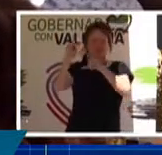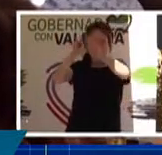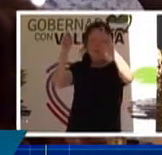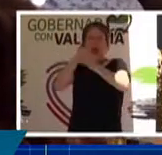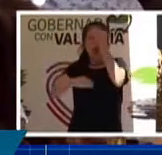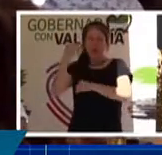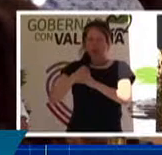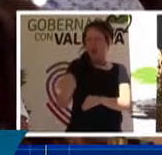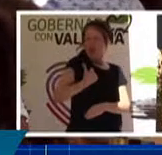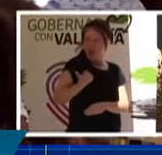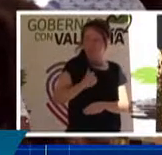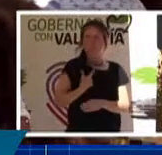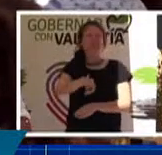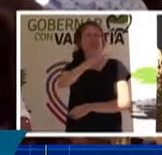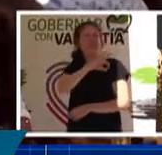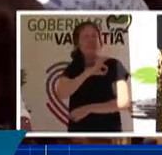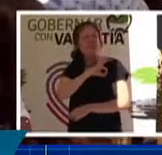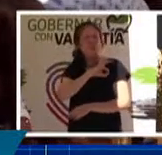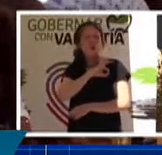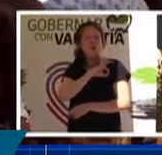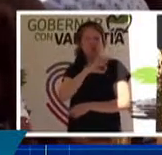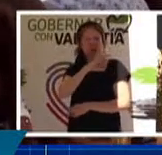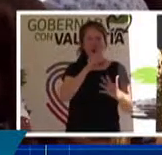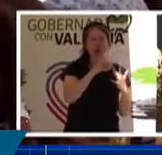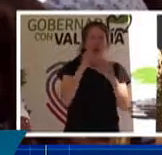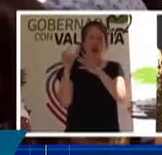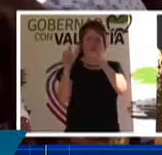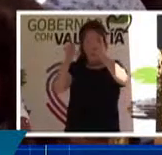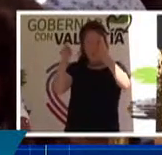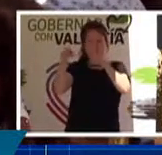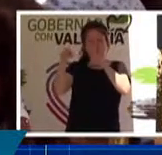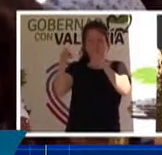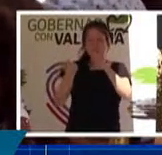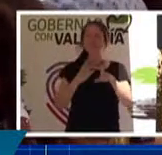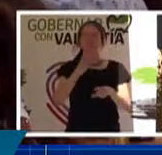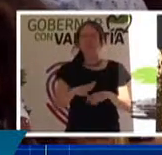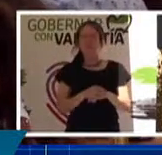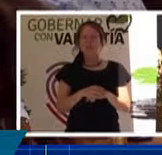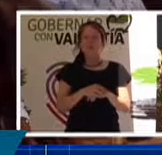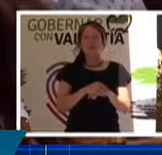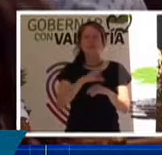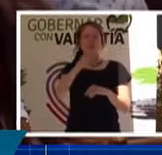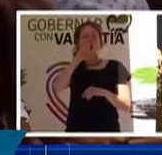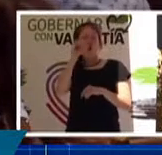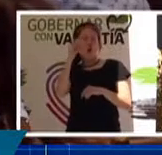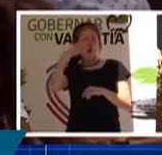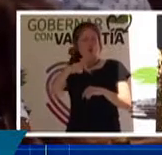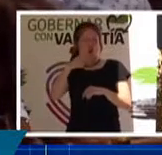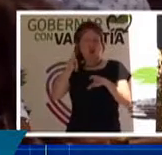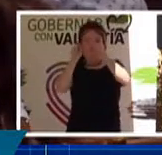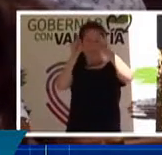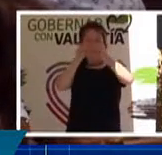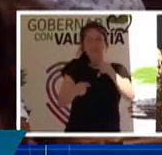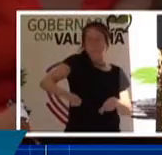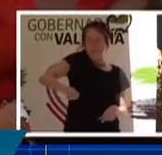no sé, para contener los salarios, etcétera, etcétera. A mí me parece muy bien que se llegue a acuerdo entre la patronal y los sindicatos. En todas las cosas